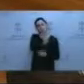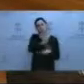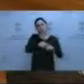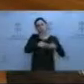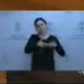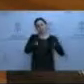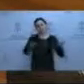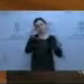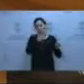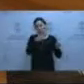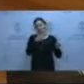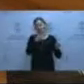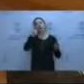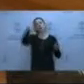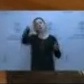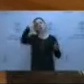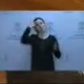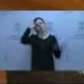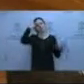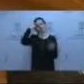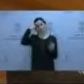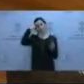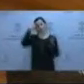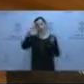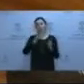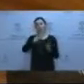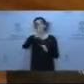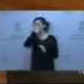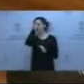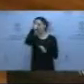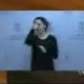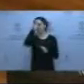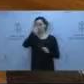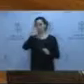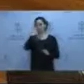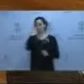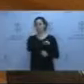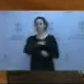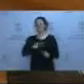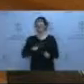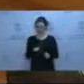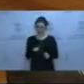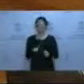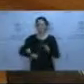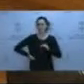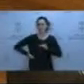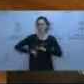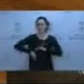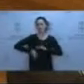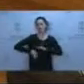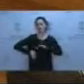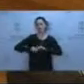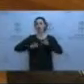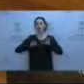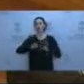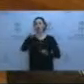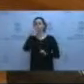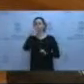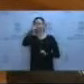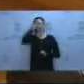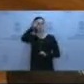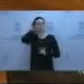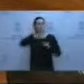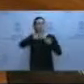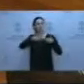importante recordarlo, nos sitúa a la cabeza de comunidades autónomas que mantienen escuelas abiertas